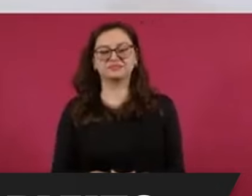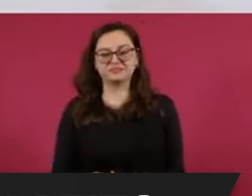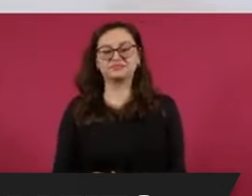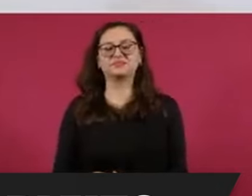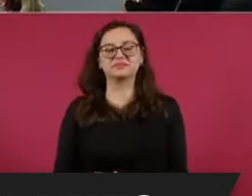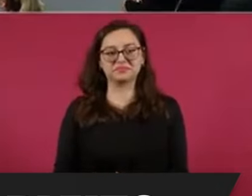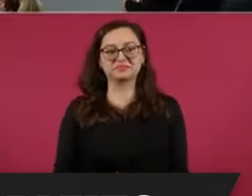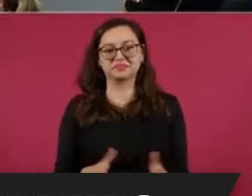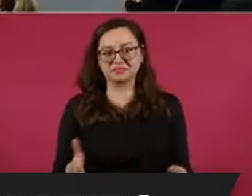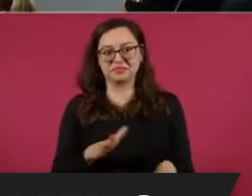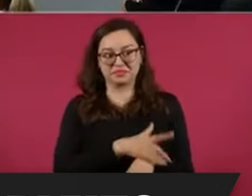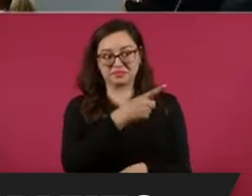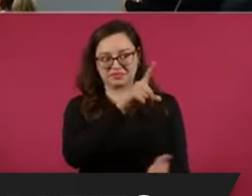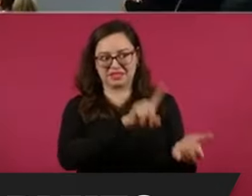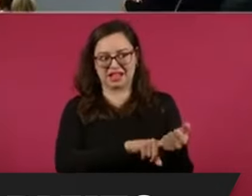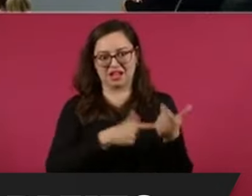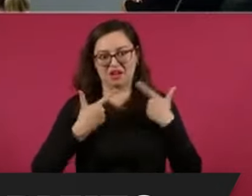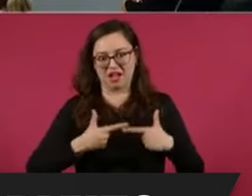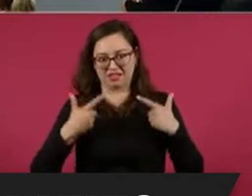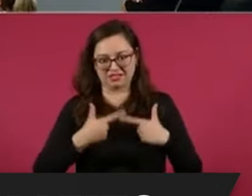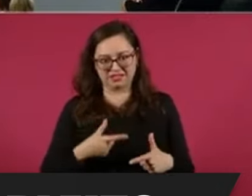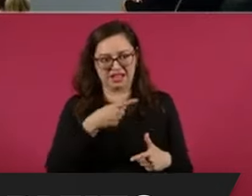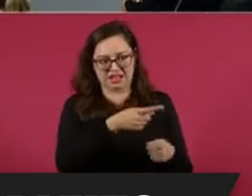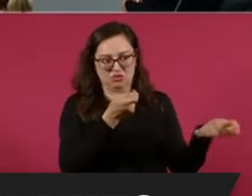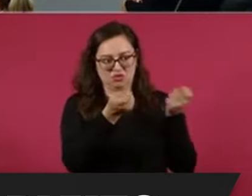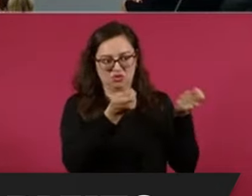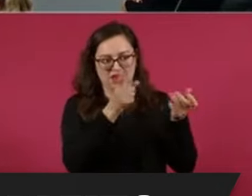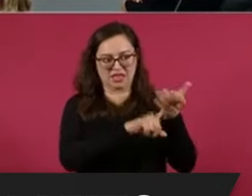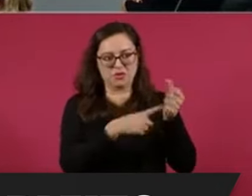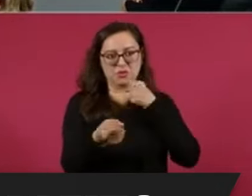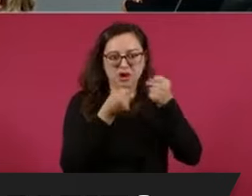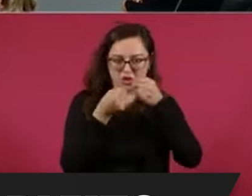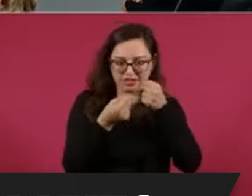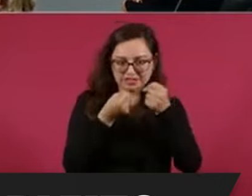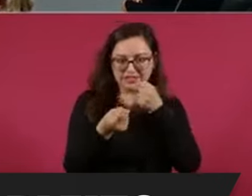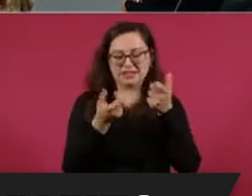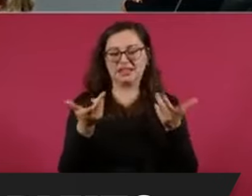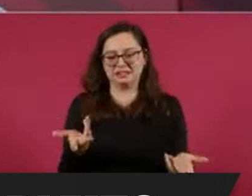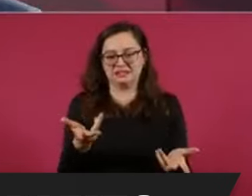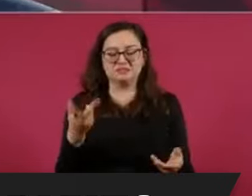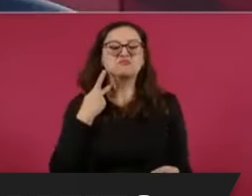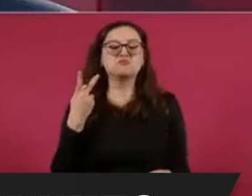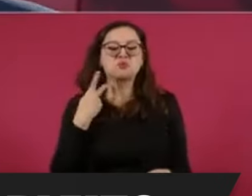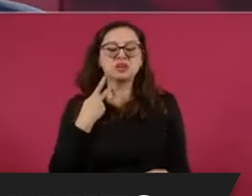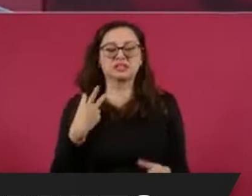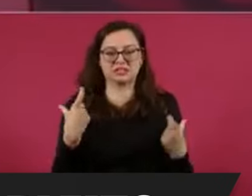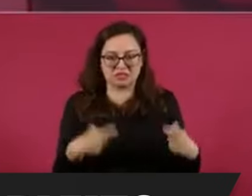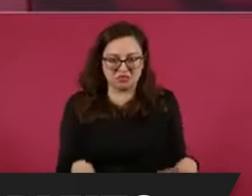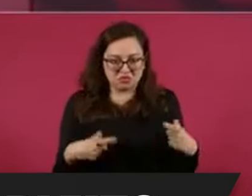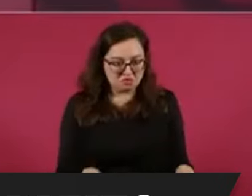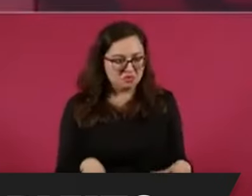también agencias informativas que están manejadas por intereses políticos